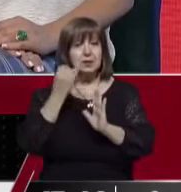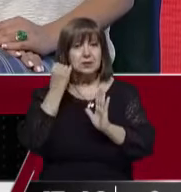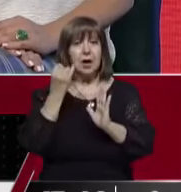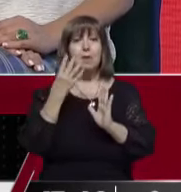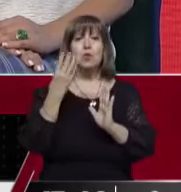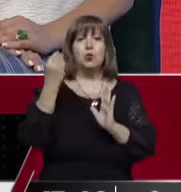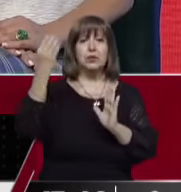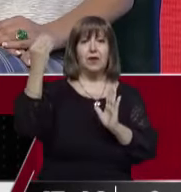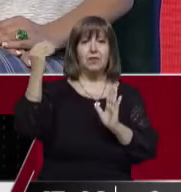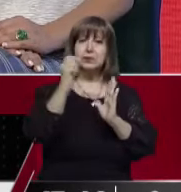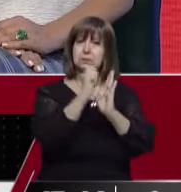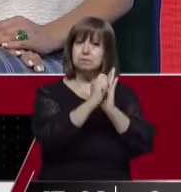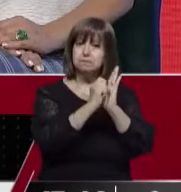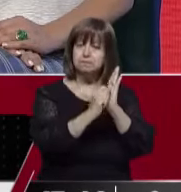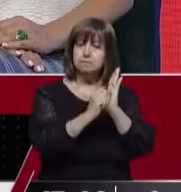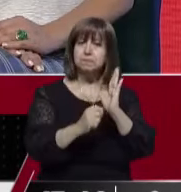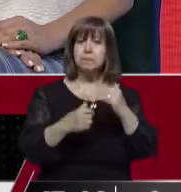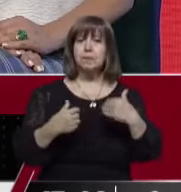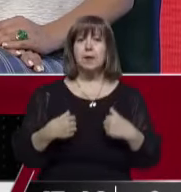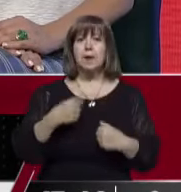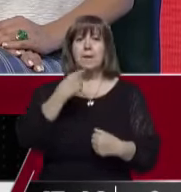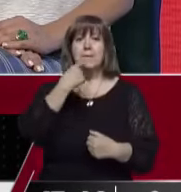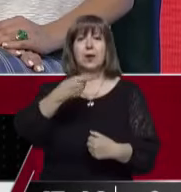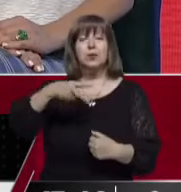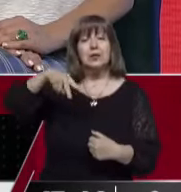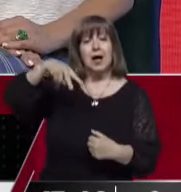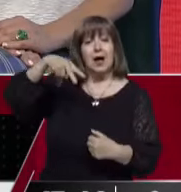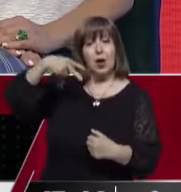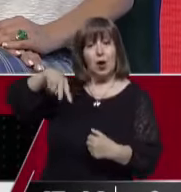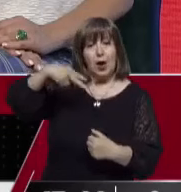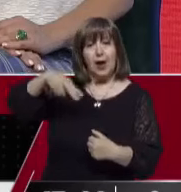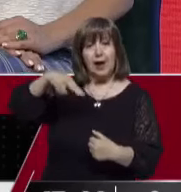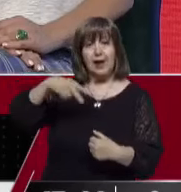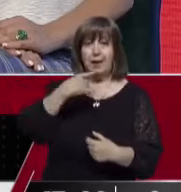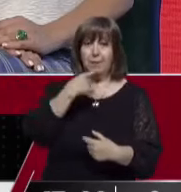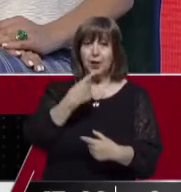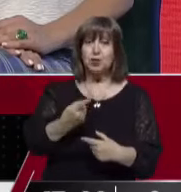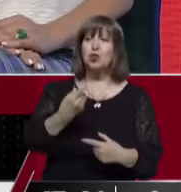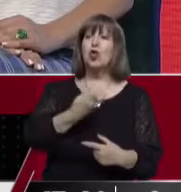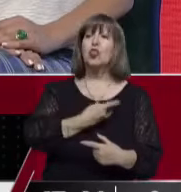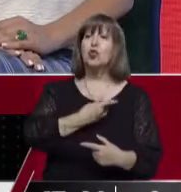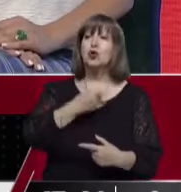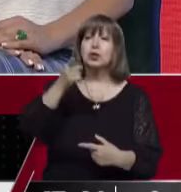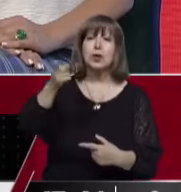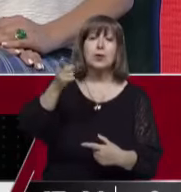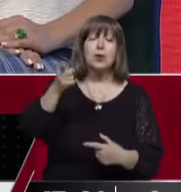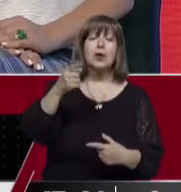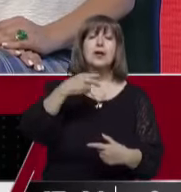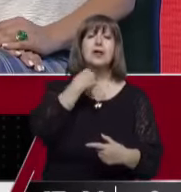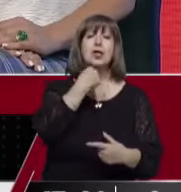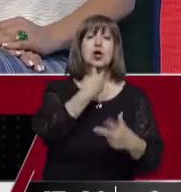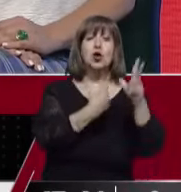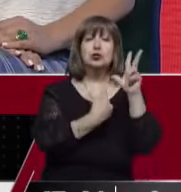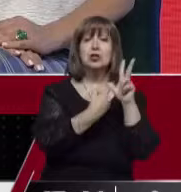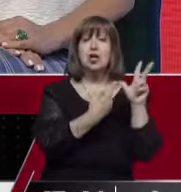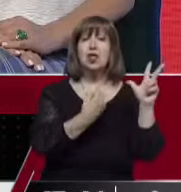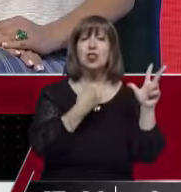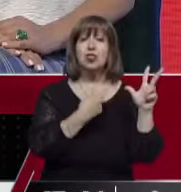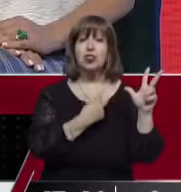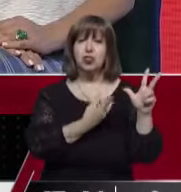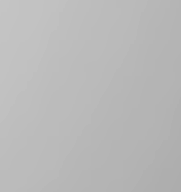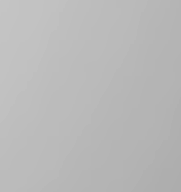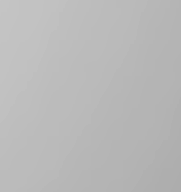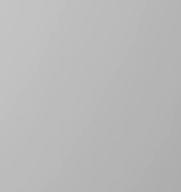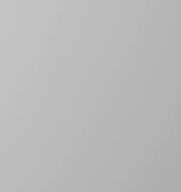movimiento de de chicos que caminan algunos jóvenes gente que va llegando ya a la hora del almuerzo pero cuando llegamos Nosotros todo absolutamente tranquilo no